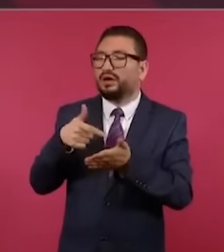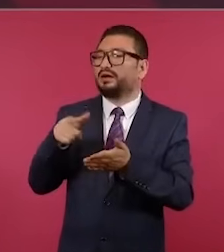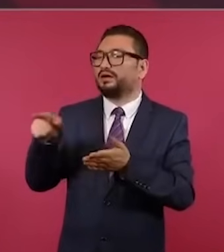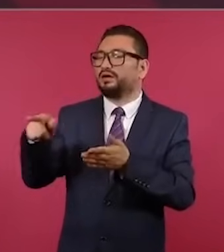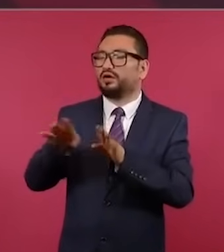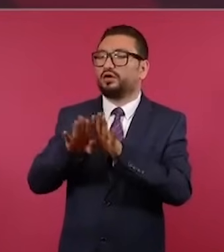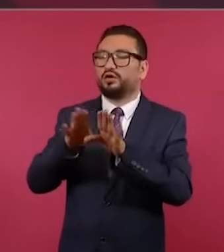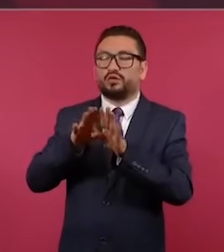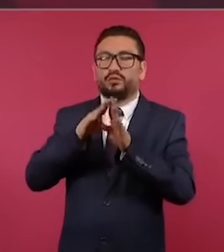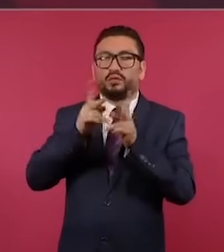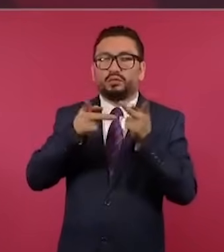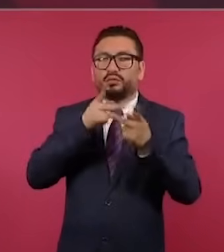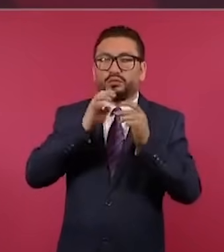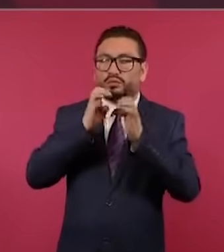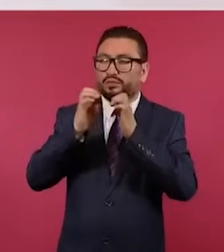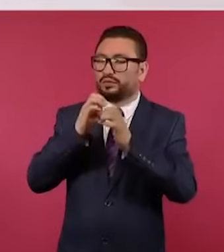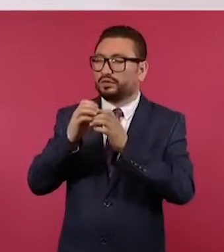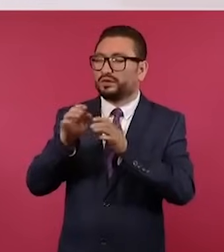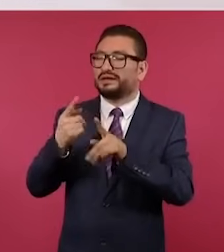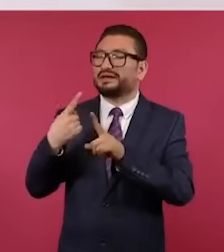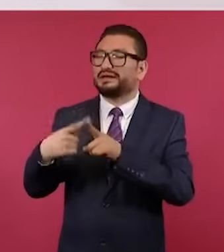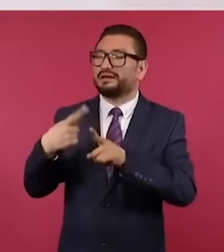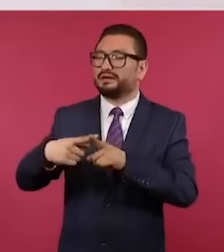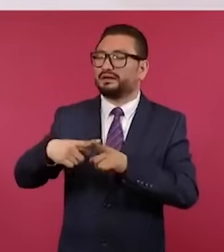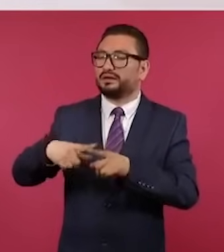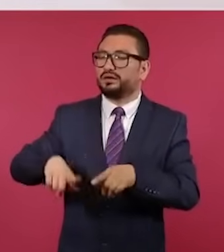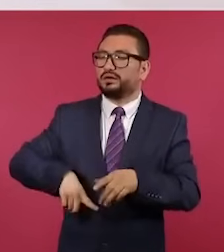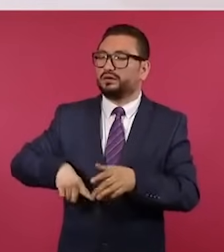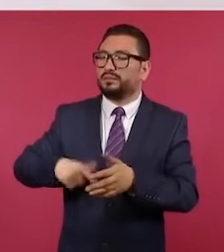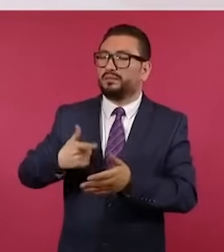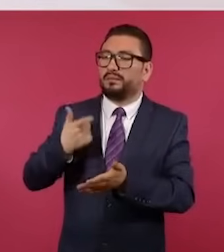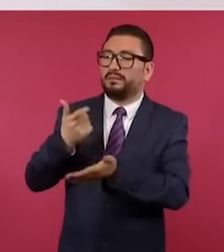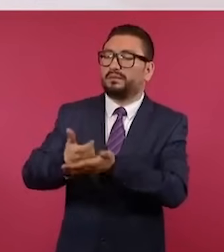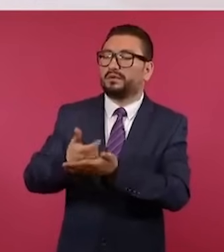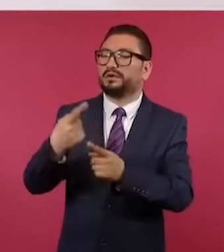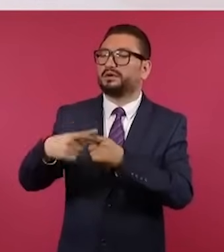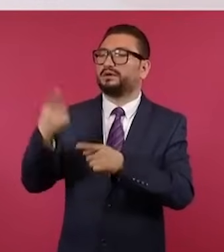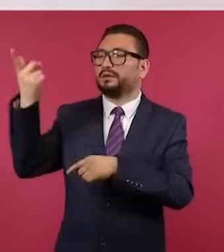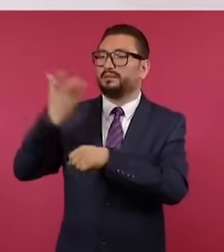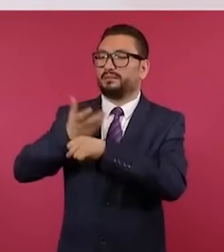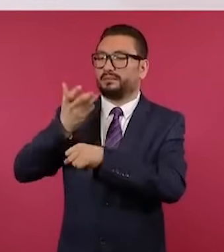agencias financiadas por el gobierno de Estados Unidos,